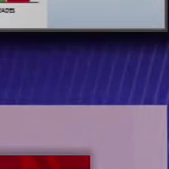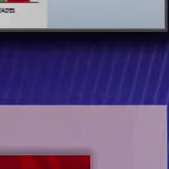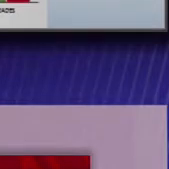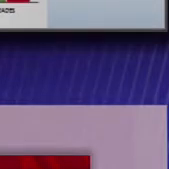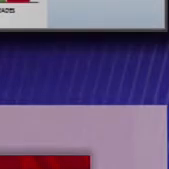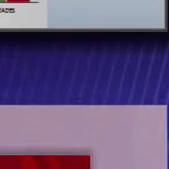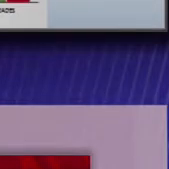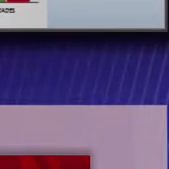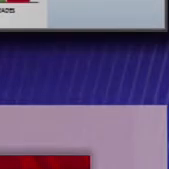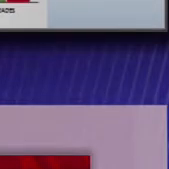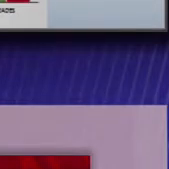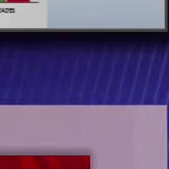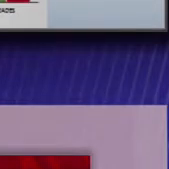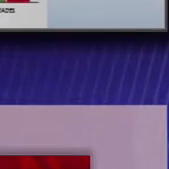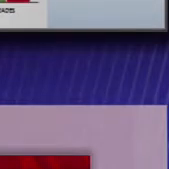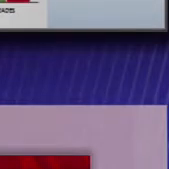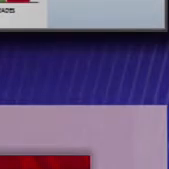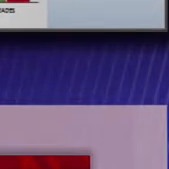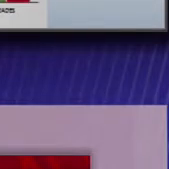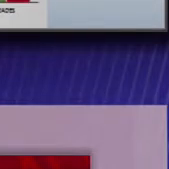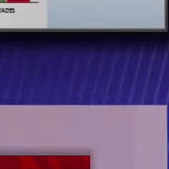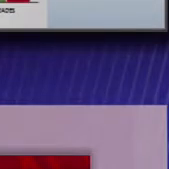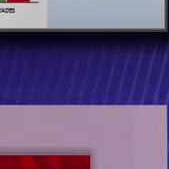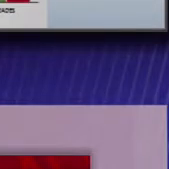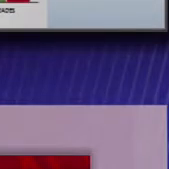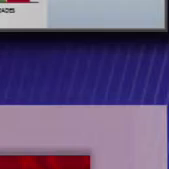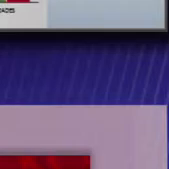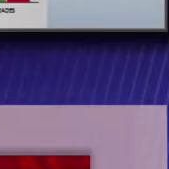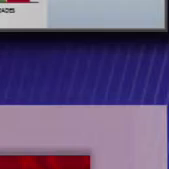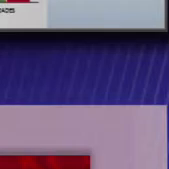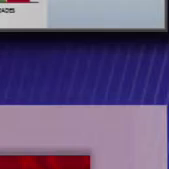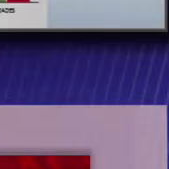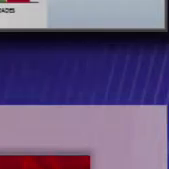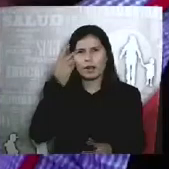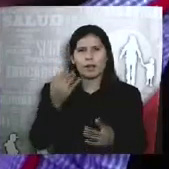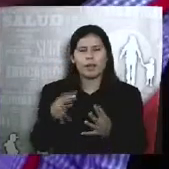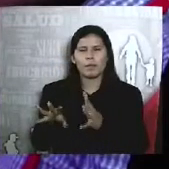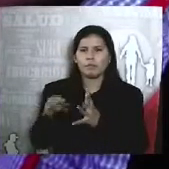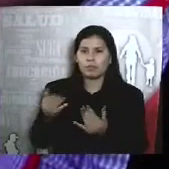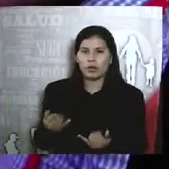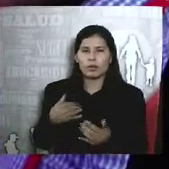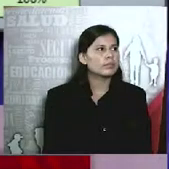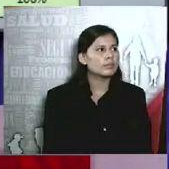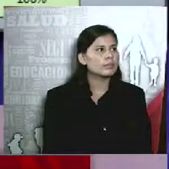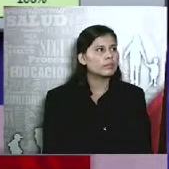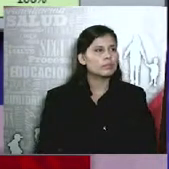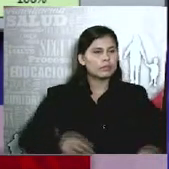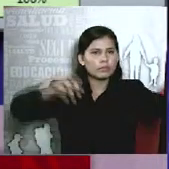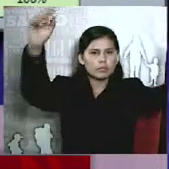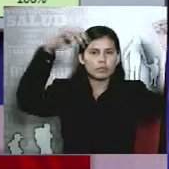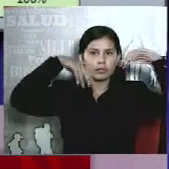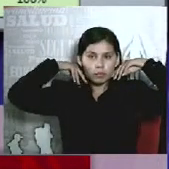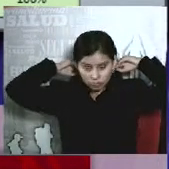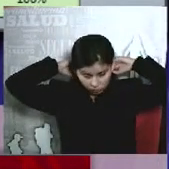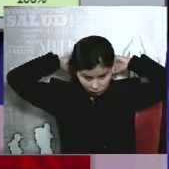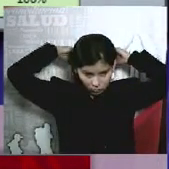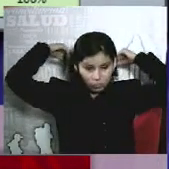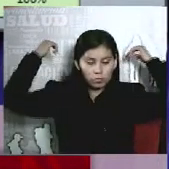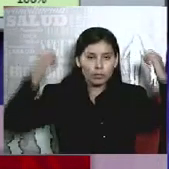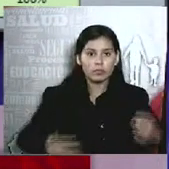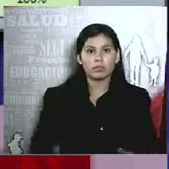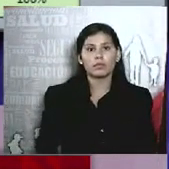procesos y también a 7 dependencias de la Agencia Colombiana para la Reintegración. Y en esto vamos a 30